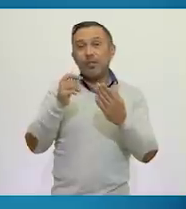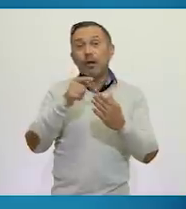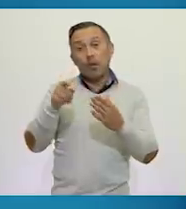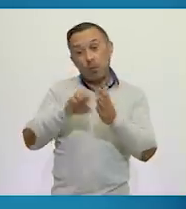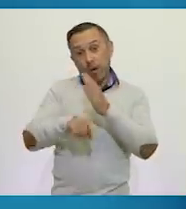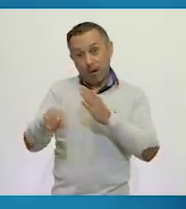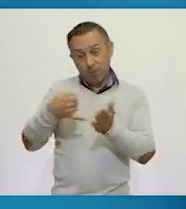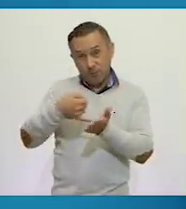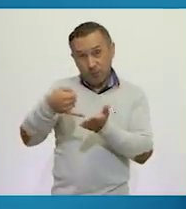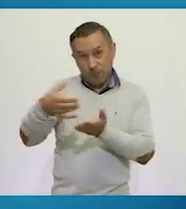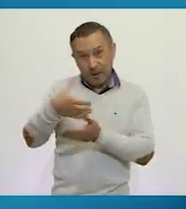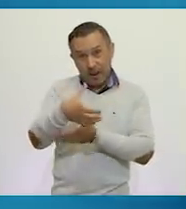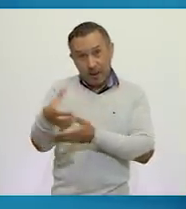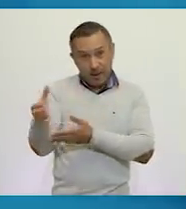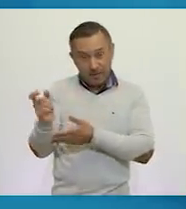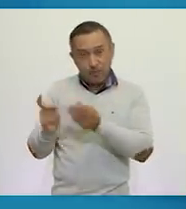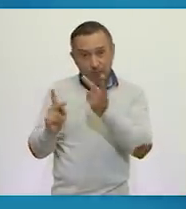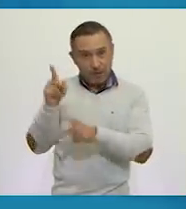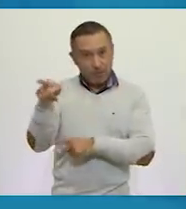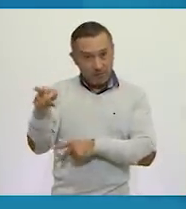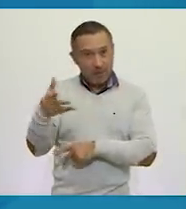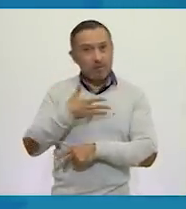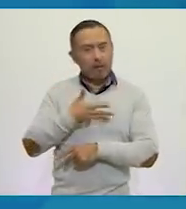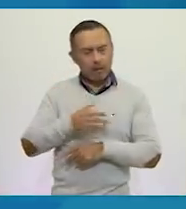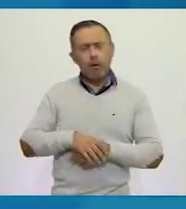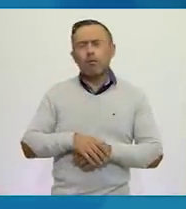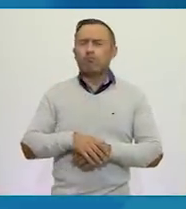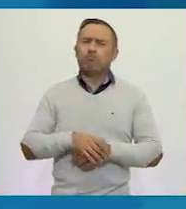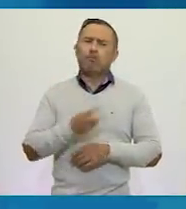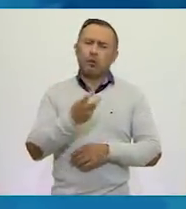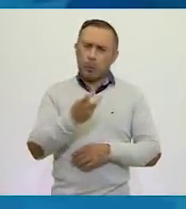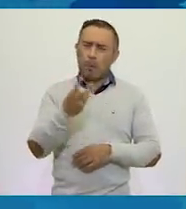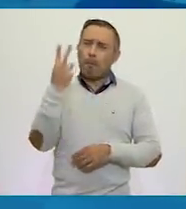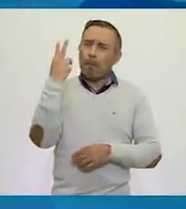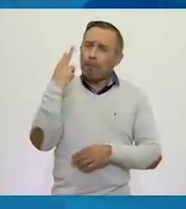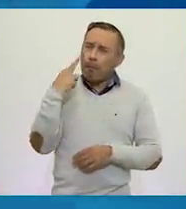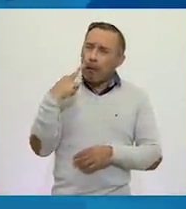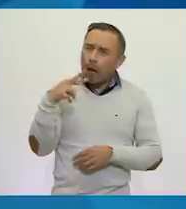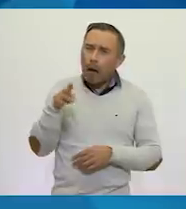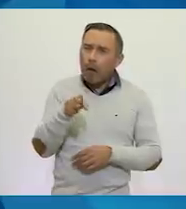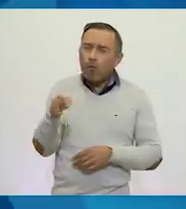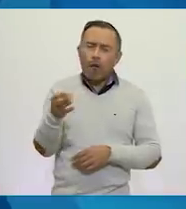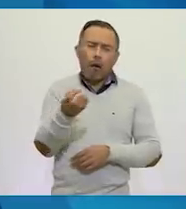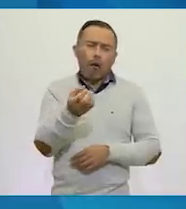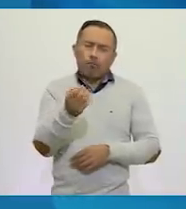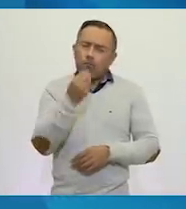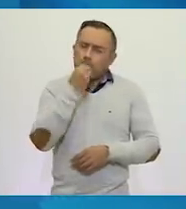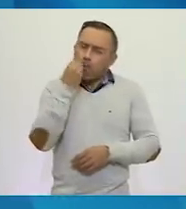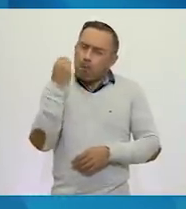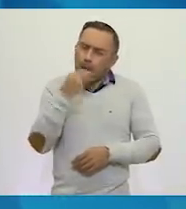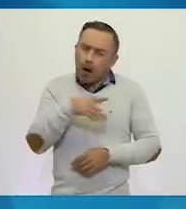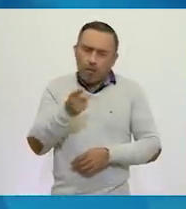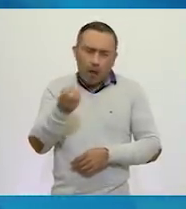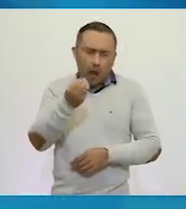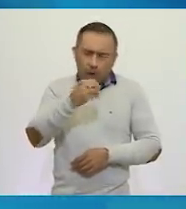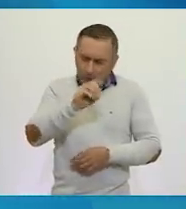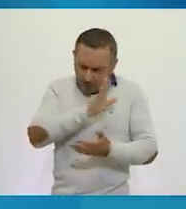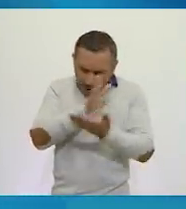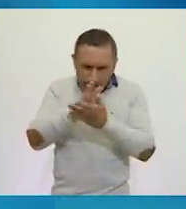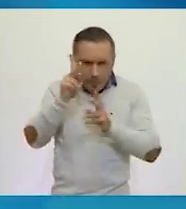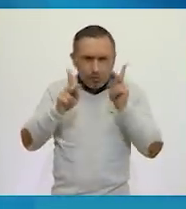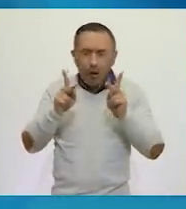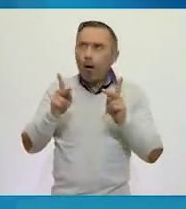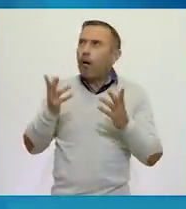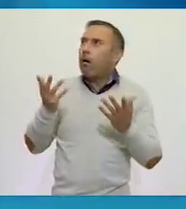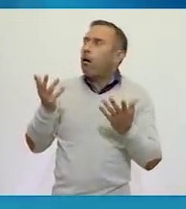de la agricultura, ¿no? Entonces, es un viaje, pero que no se debe perder uno. No me diga, don Leopoldo,